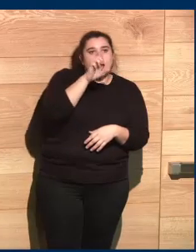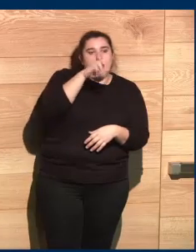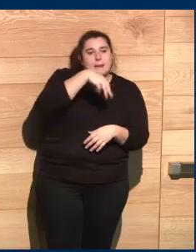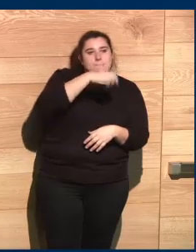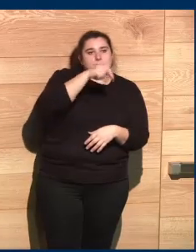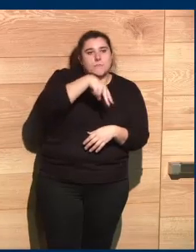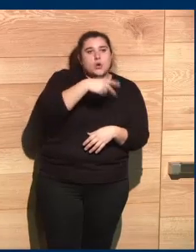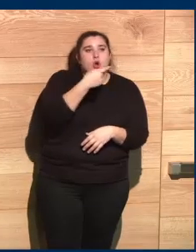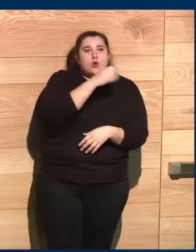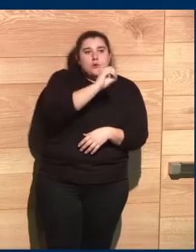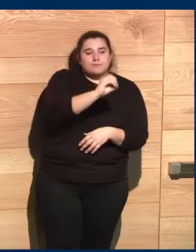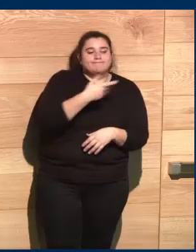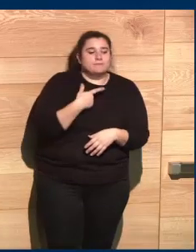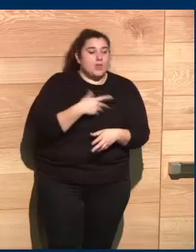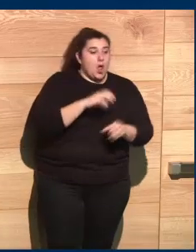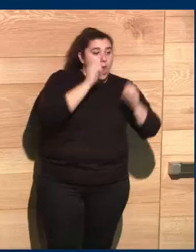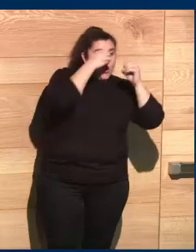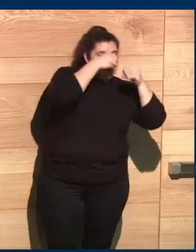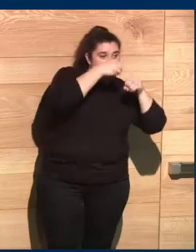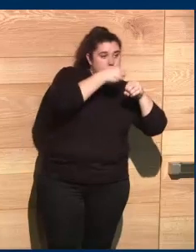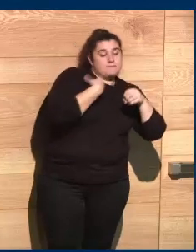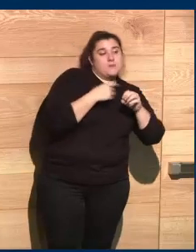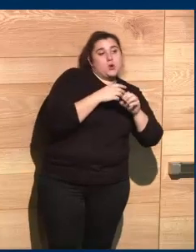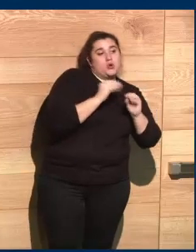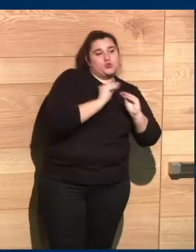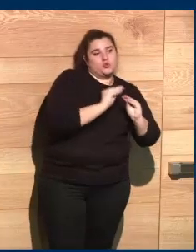queramos. No lo queremos admitir, pero en realidad